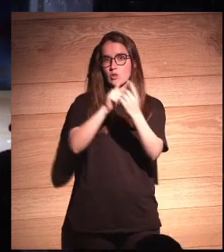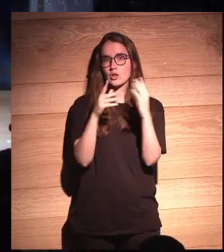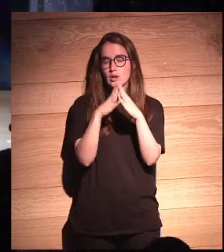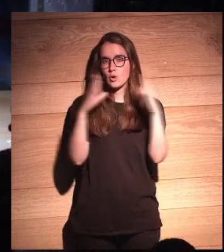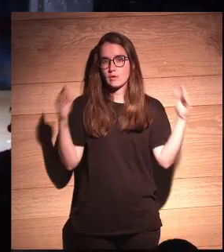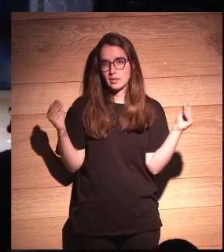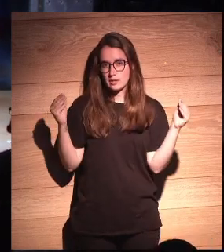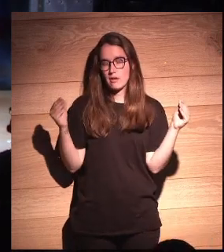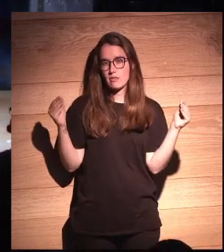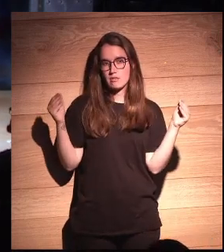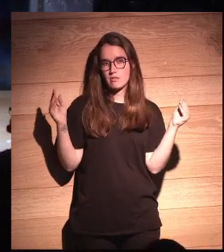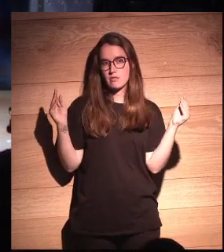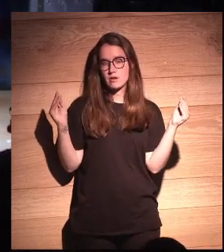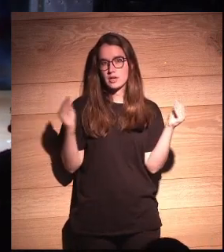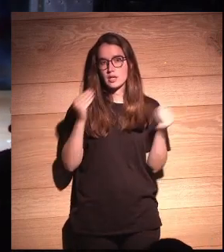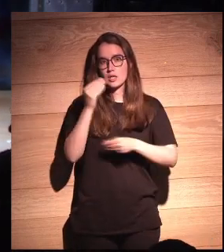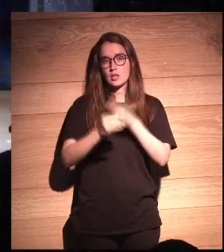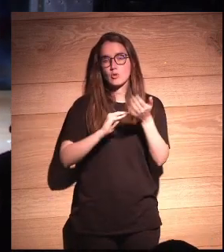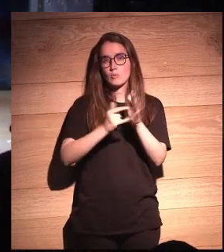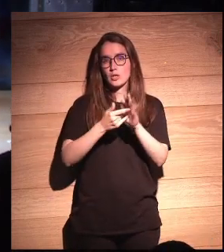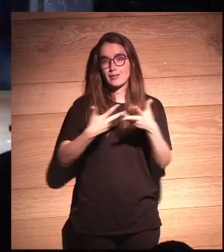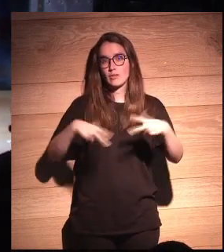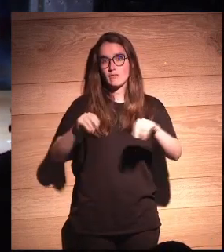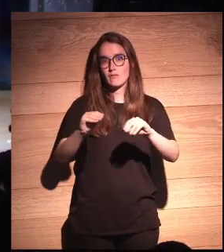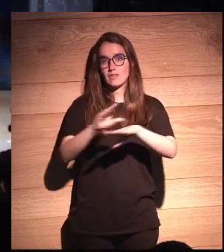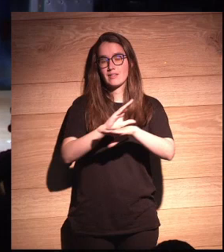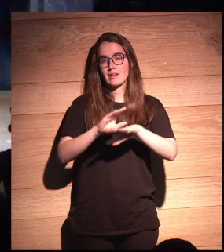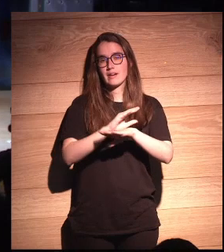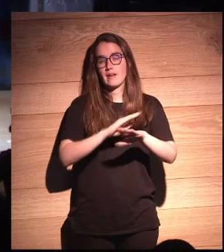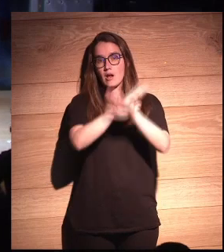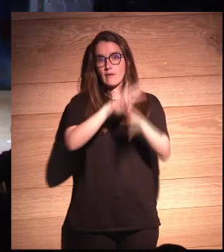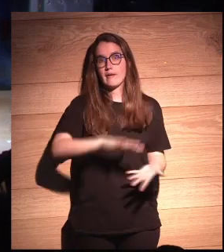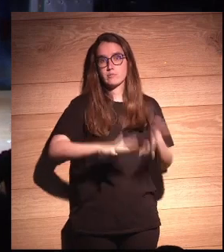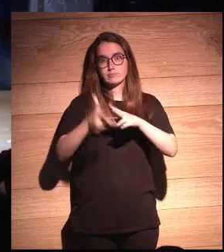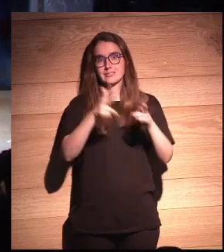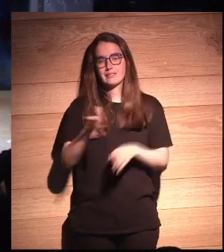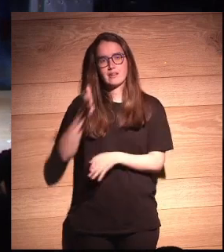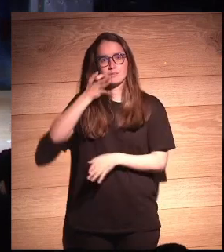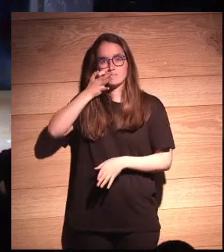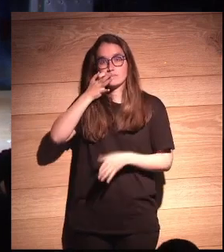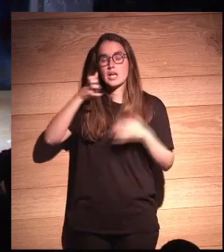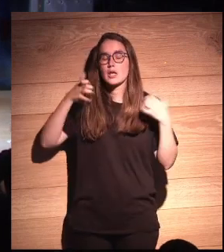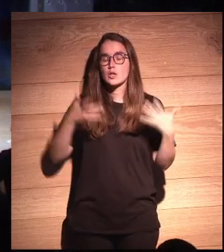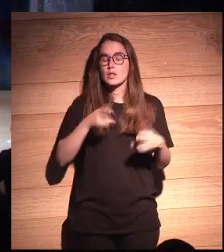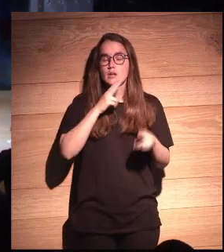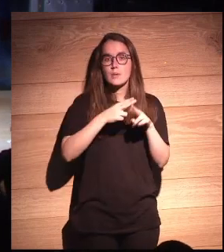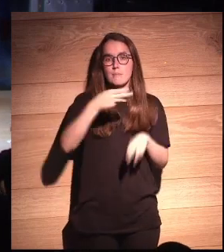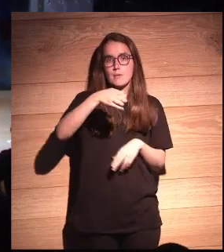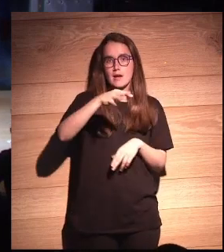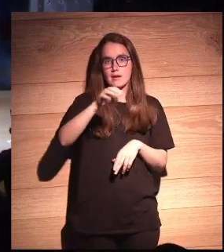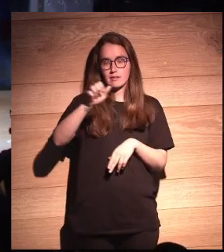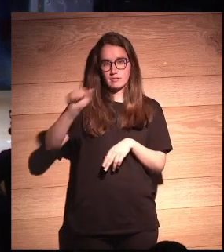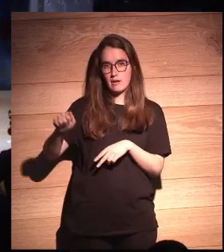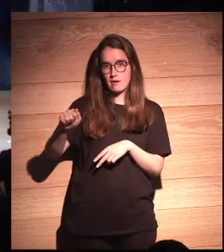la universidad y realizaron un proyecto de TFG que se ha acabado convirtiendo en una serie de verdad. Entonces, ellas son Marta